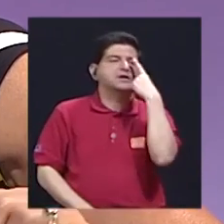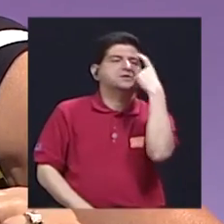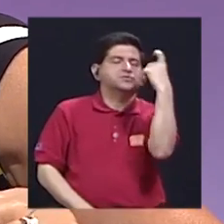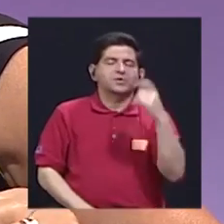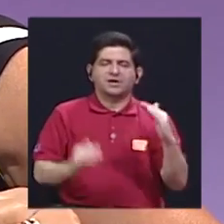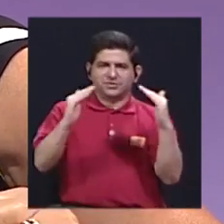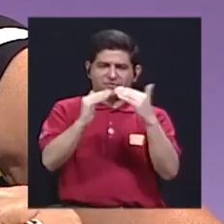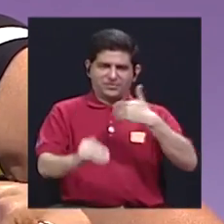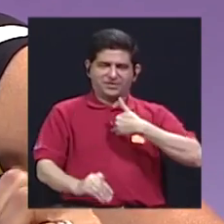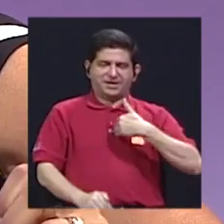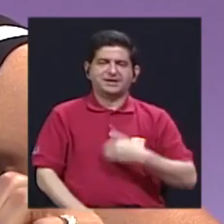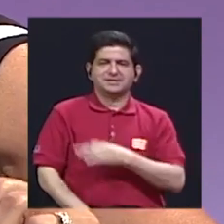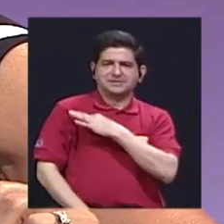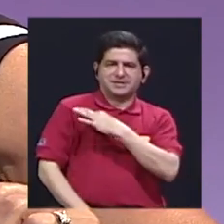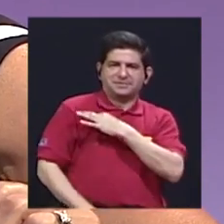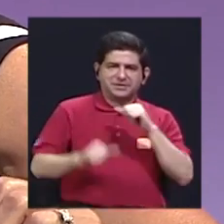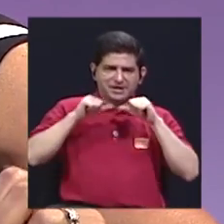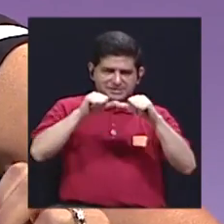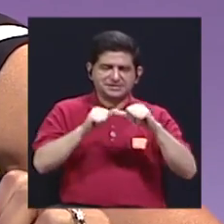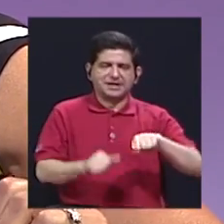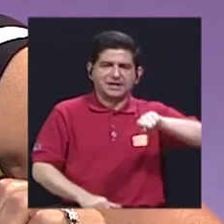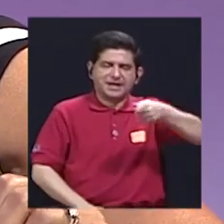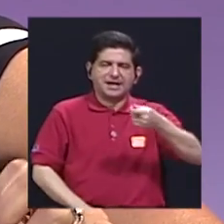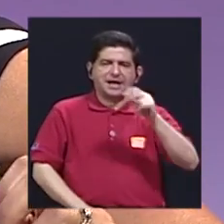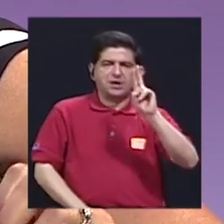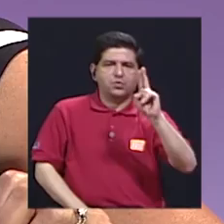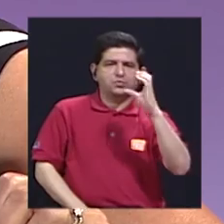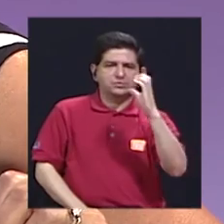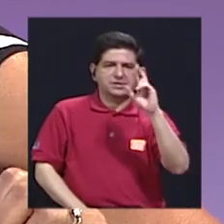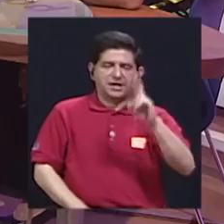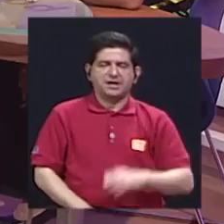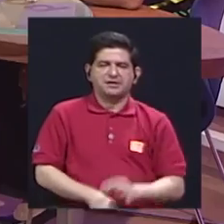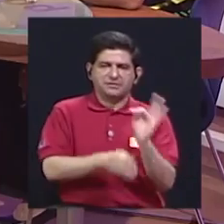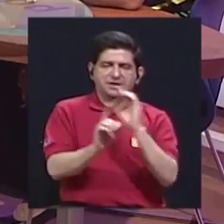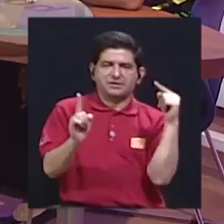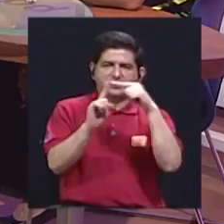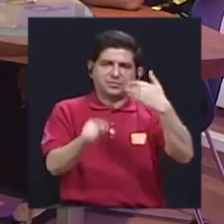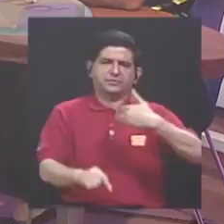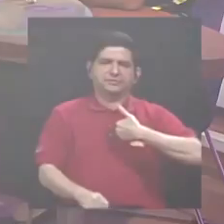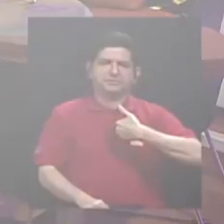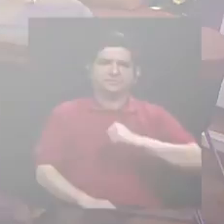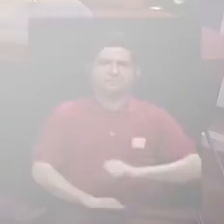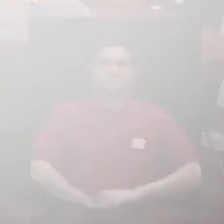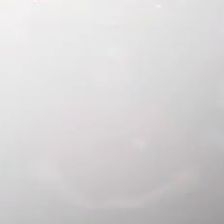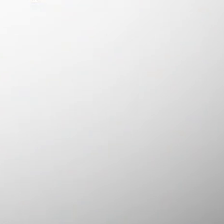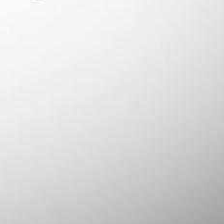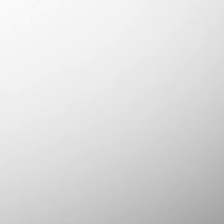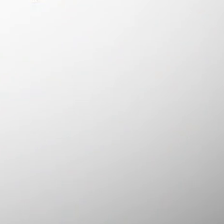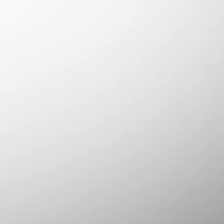una casa le invitamos a quedarse con canal use rtv con sentido